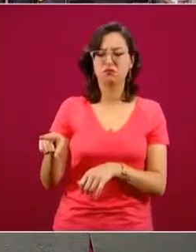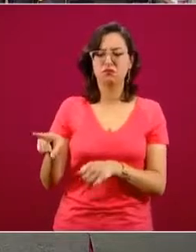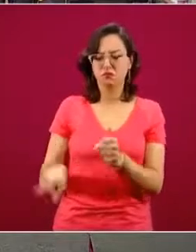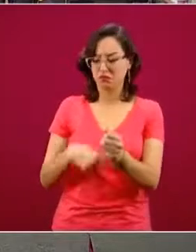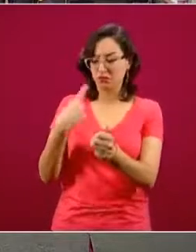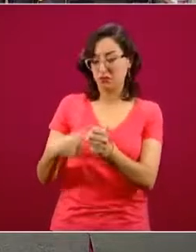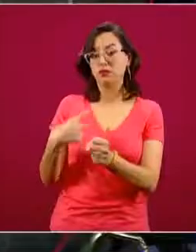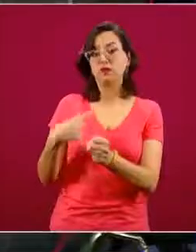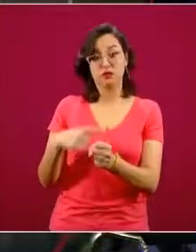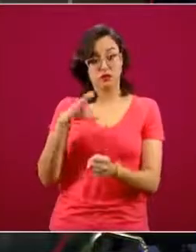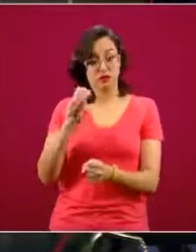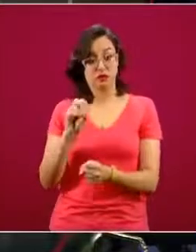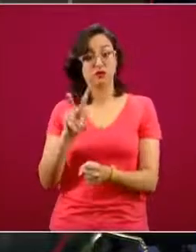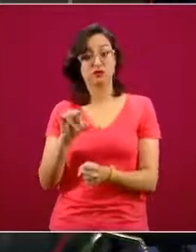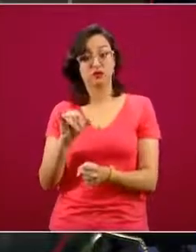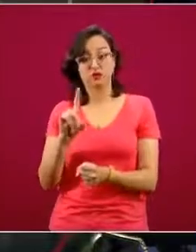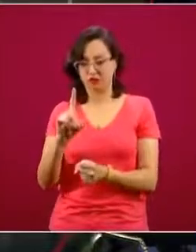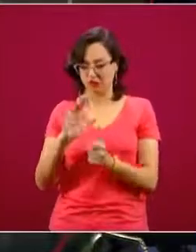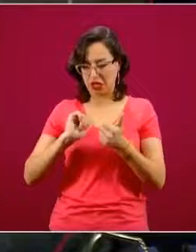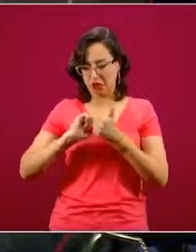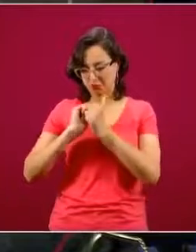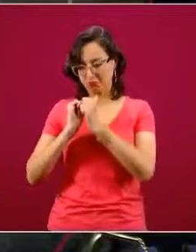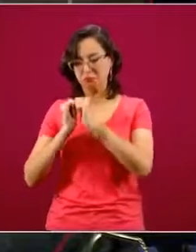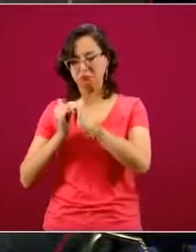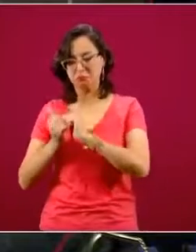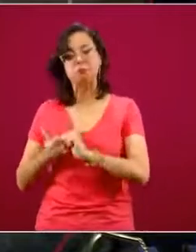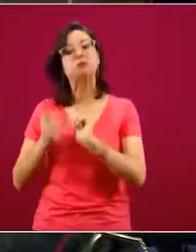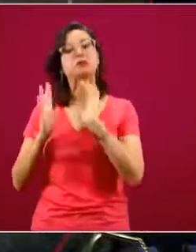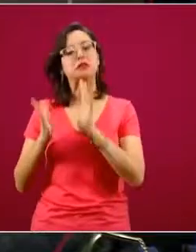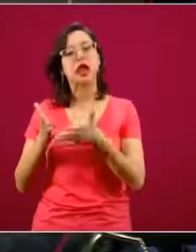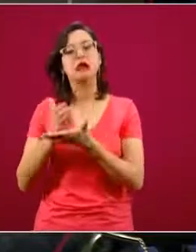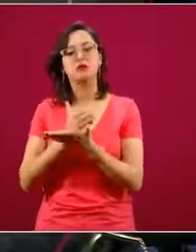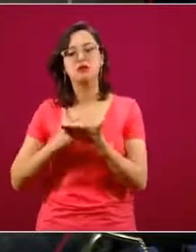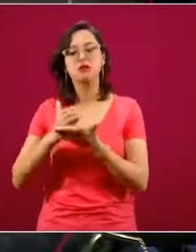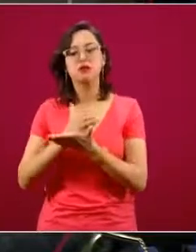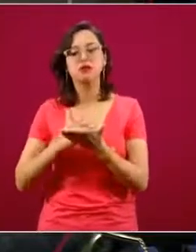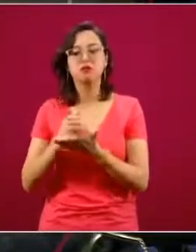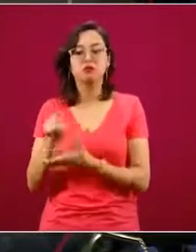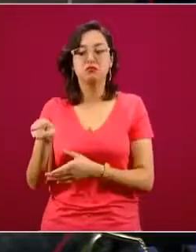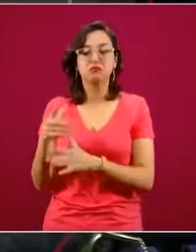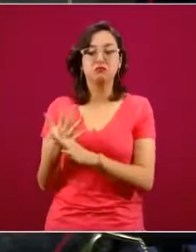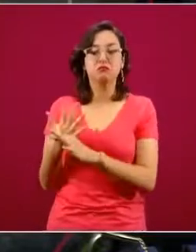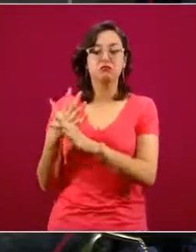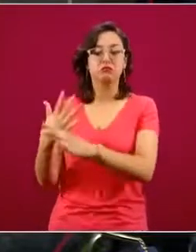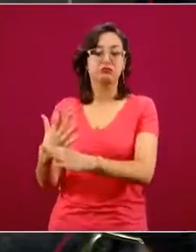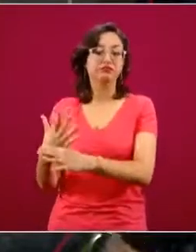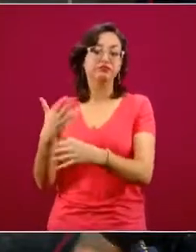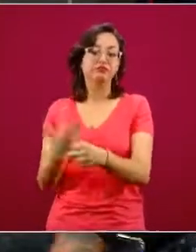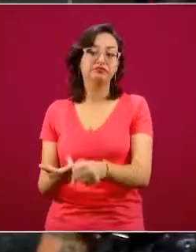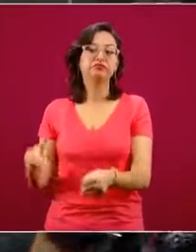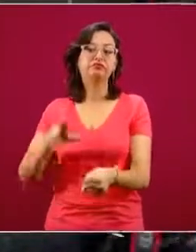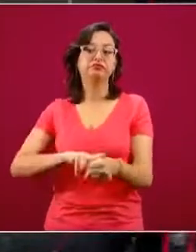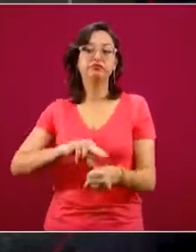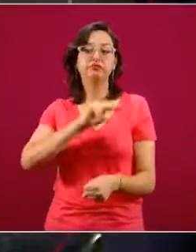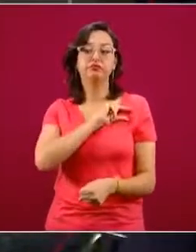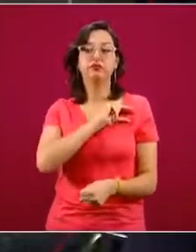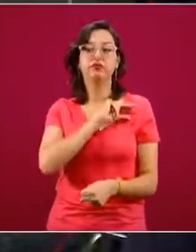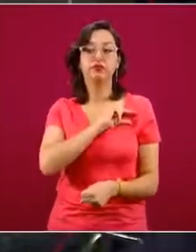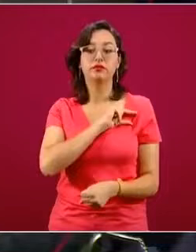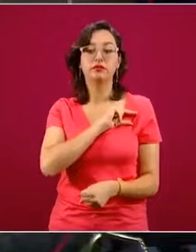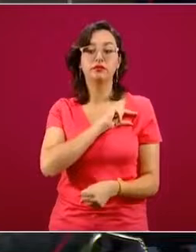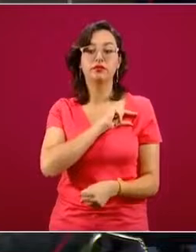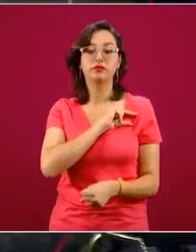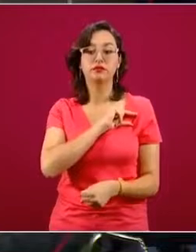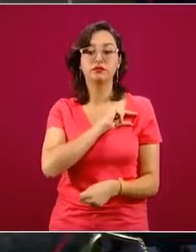de COVID, y mencionaba que en un hospital privado